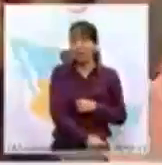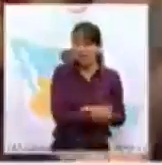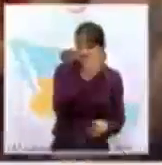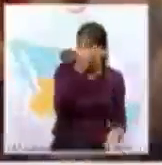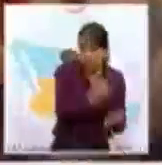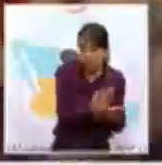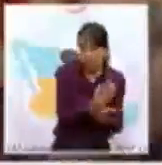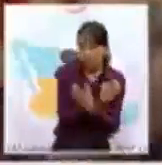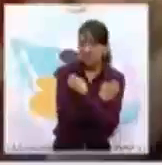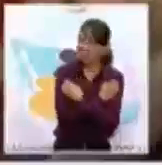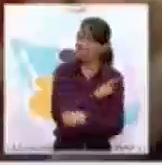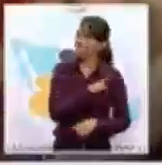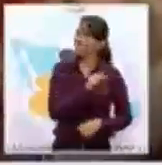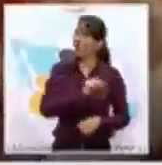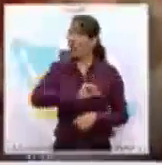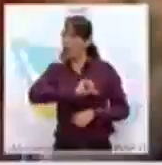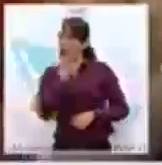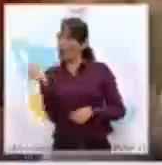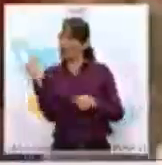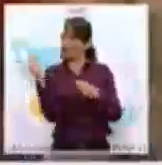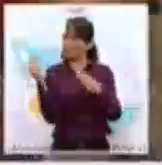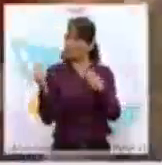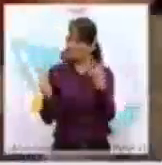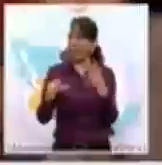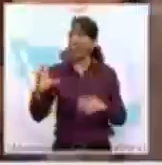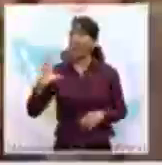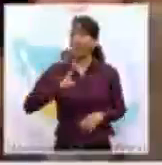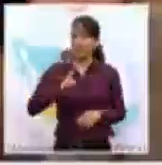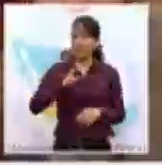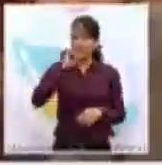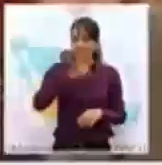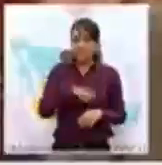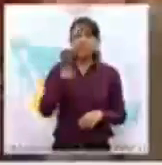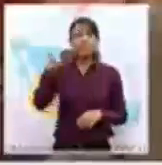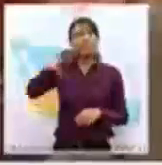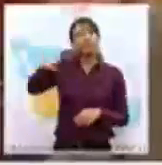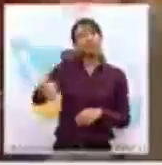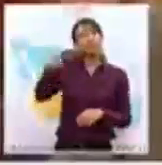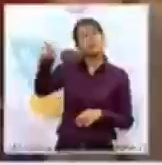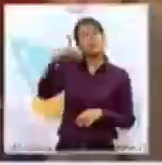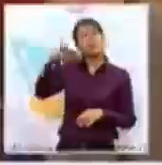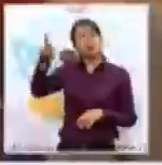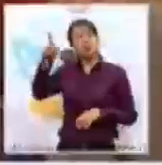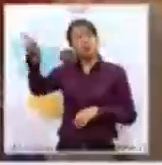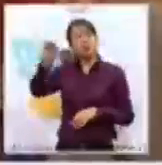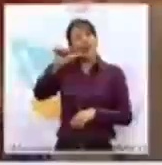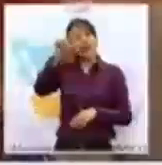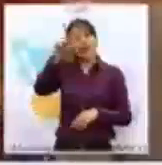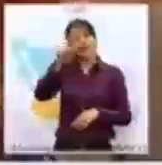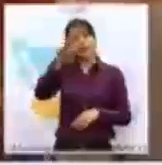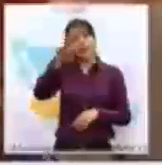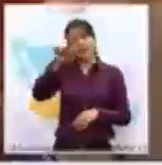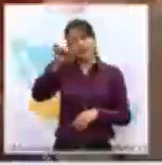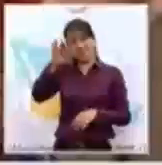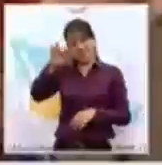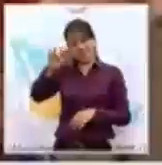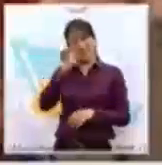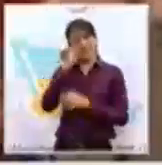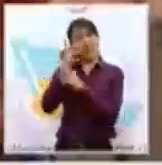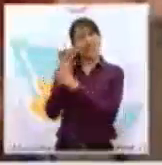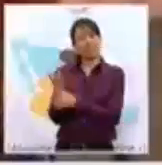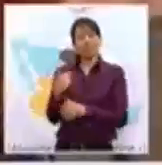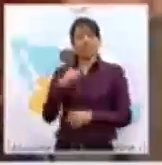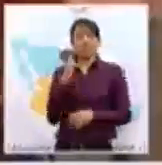Segundo, en el momento en que el doctor Aparicio nos hacía estas revelaciones, la verdad es que yo recuerdo cuando me tocó